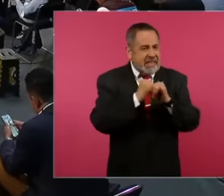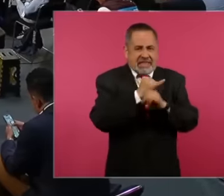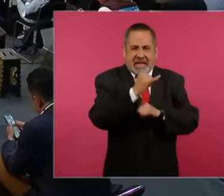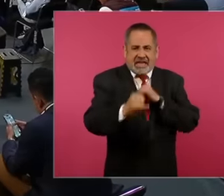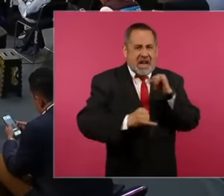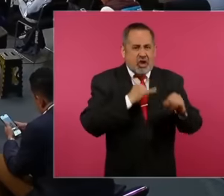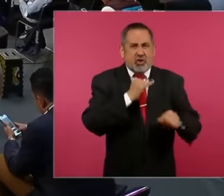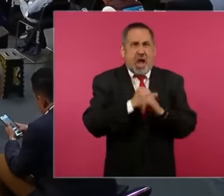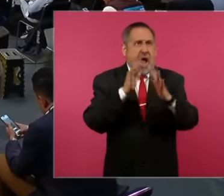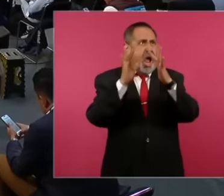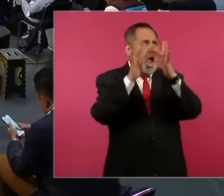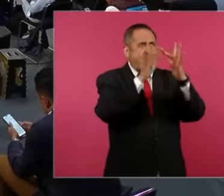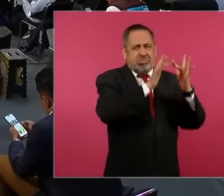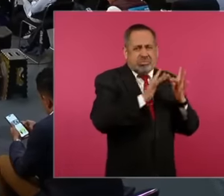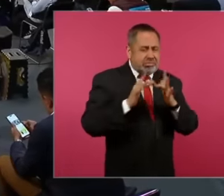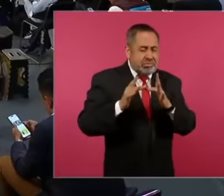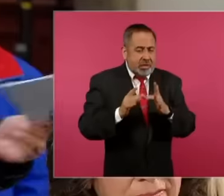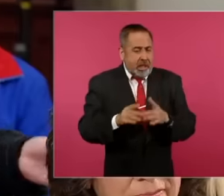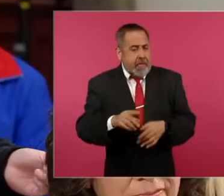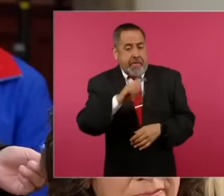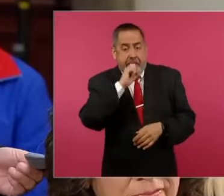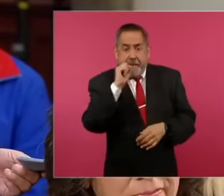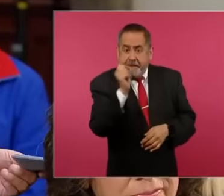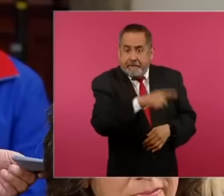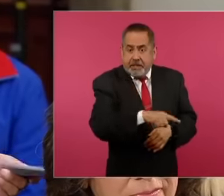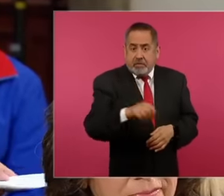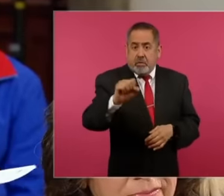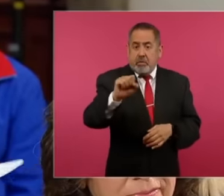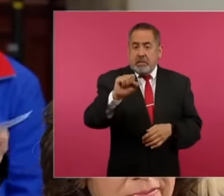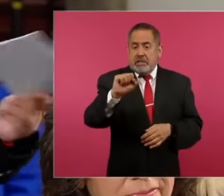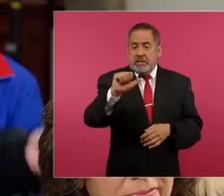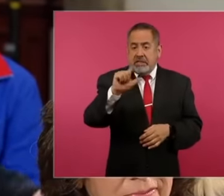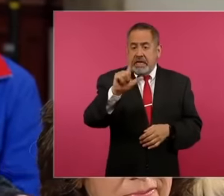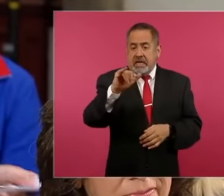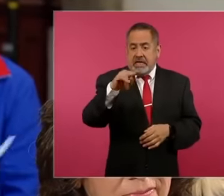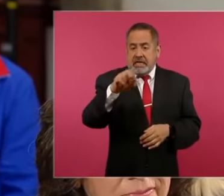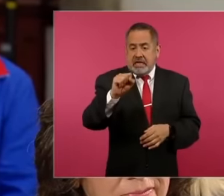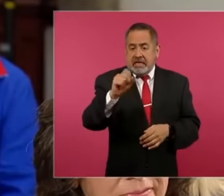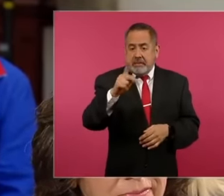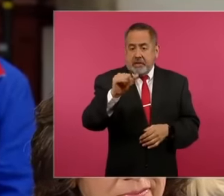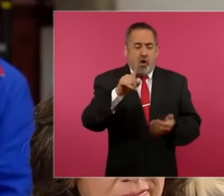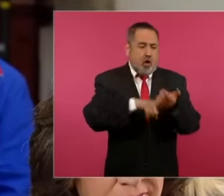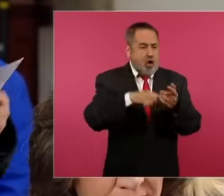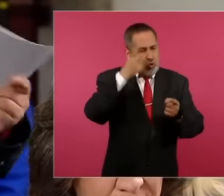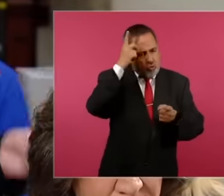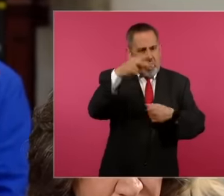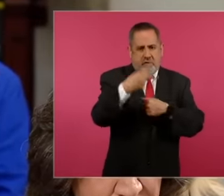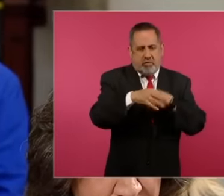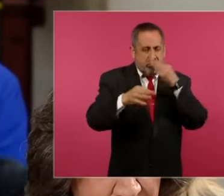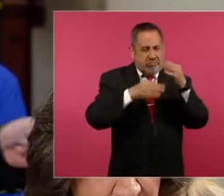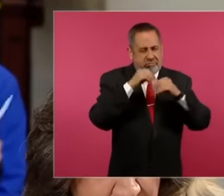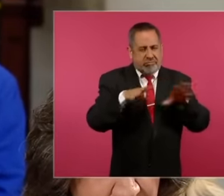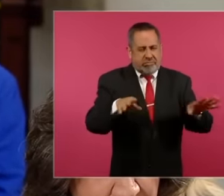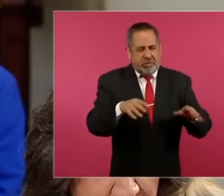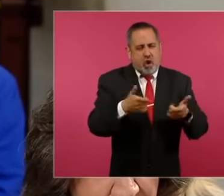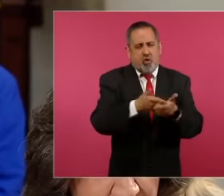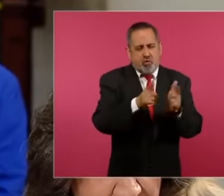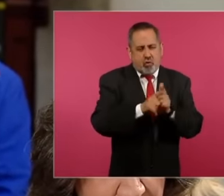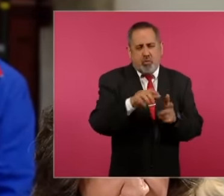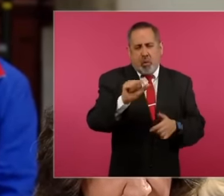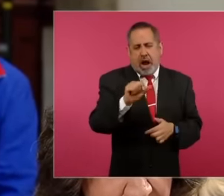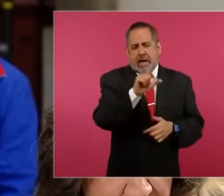internacional donde el propio Salinas Pliego, dueño de una televisora de Grupo